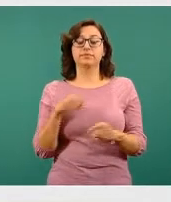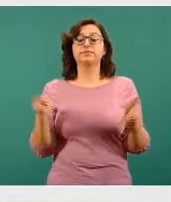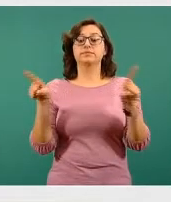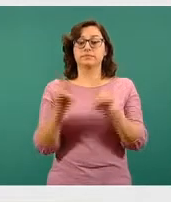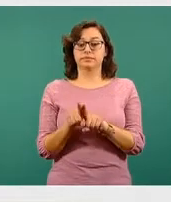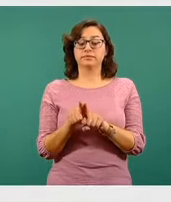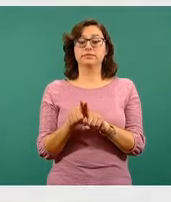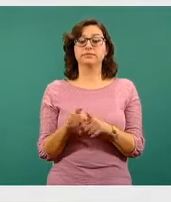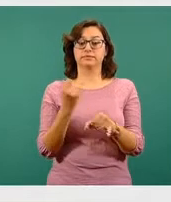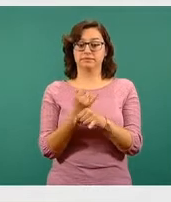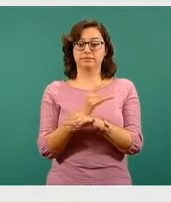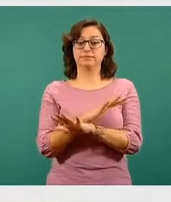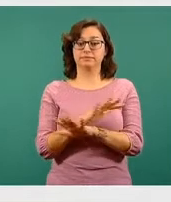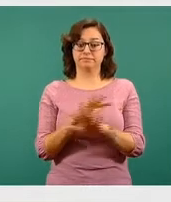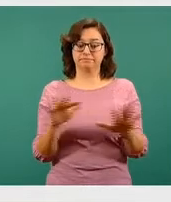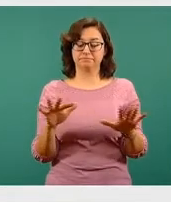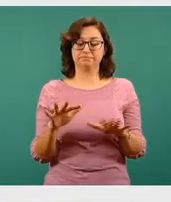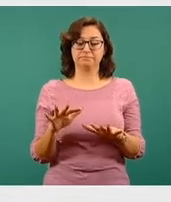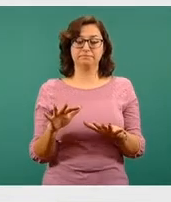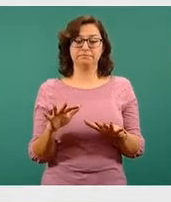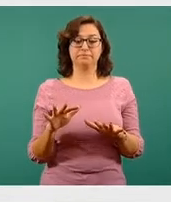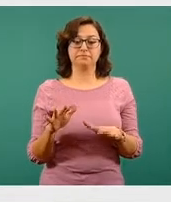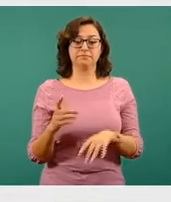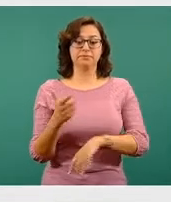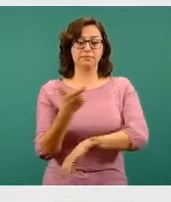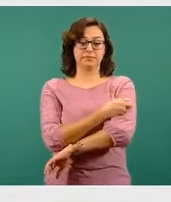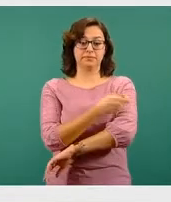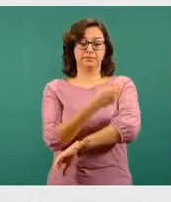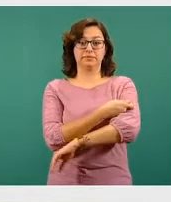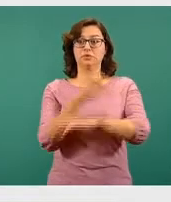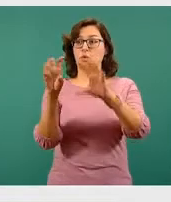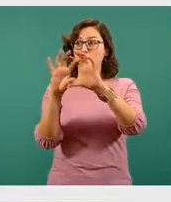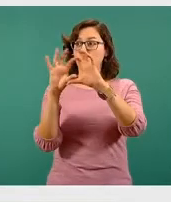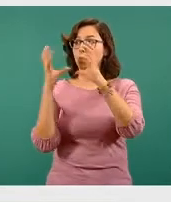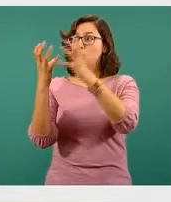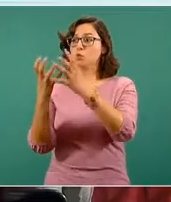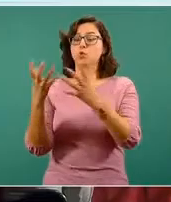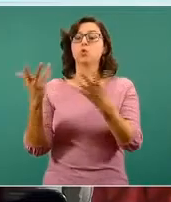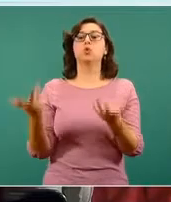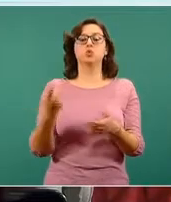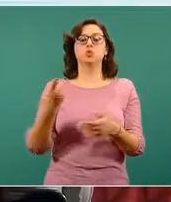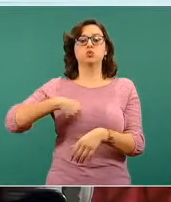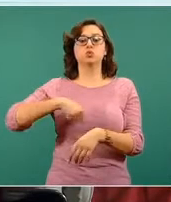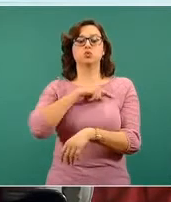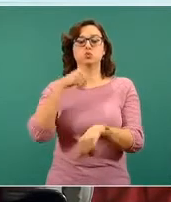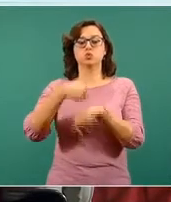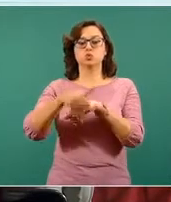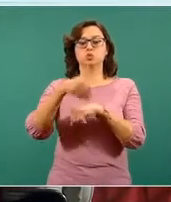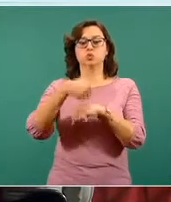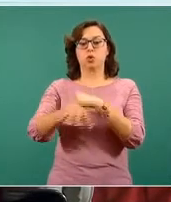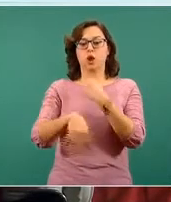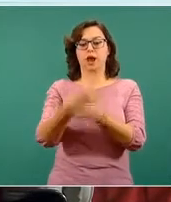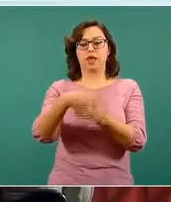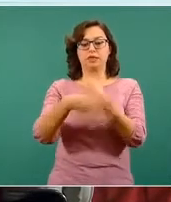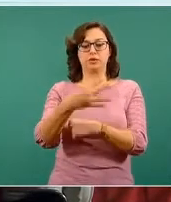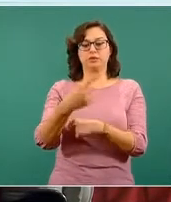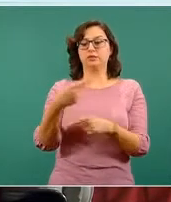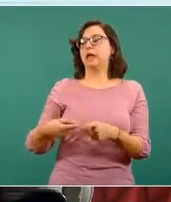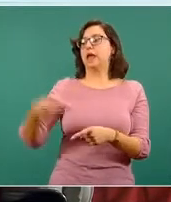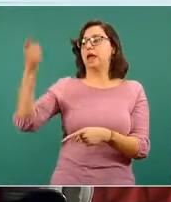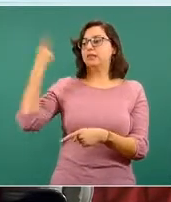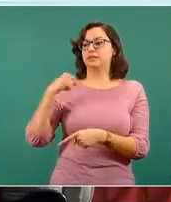mañana, en la tabla de vacunación del mundo estamos en la posición 14, venimos de la posición